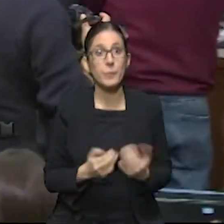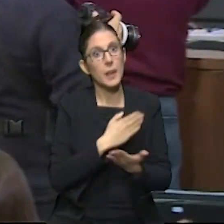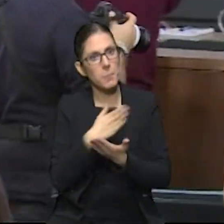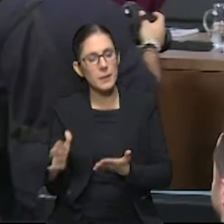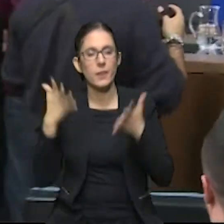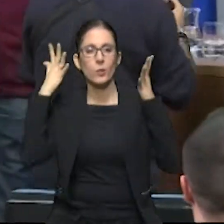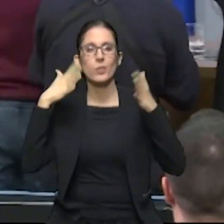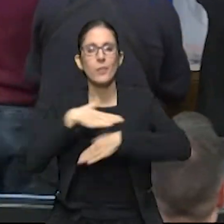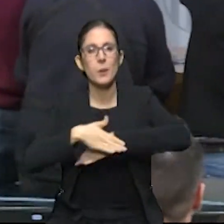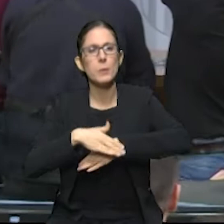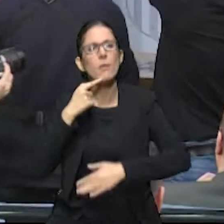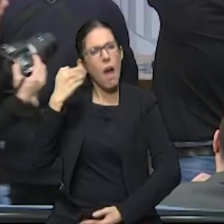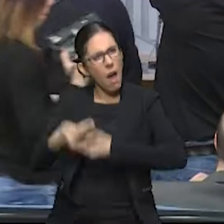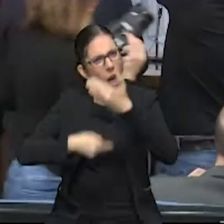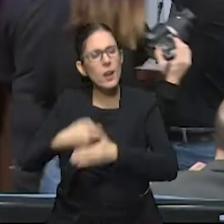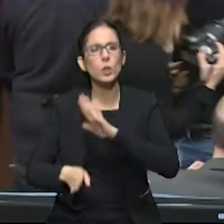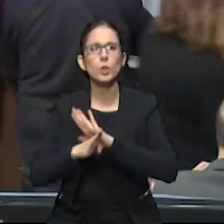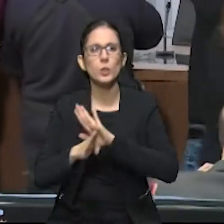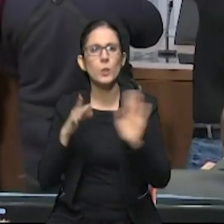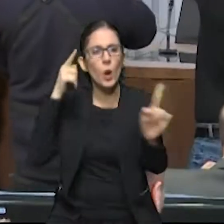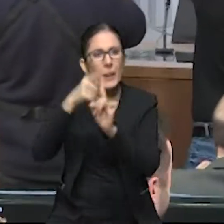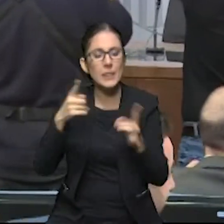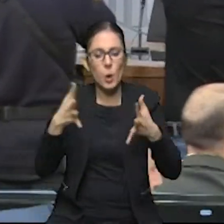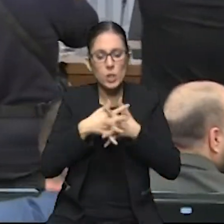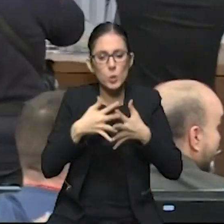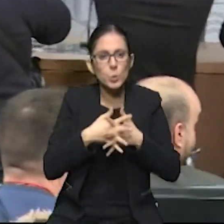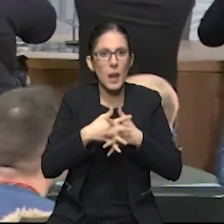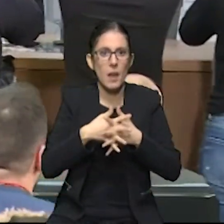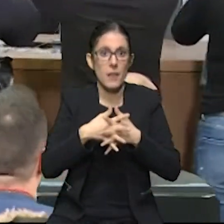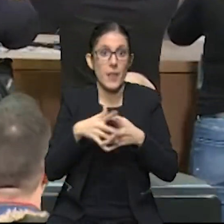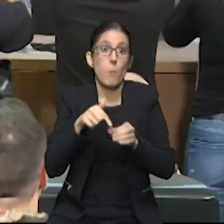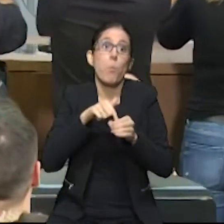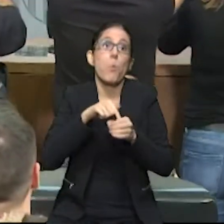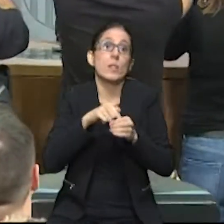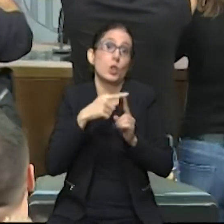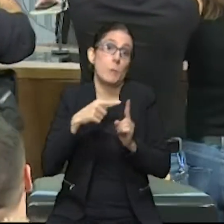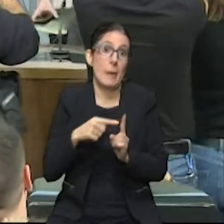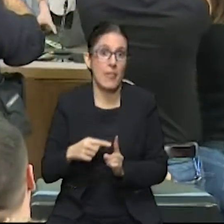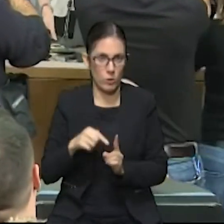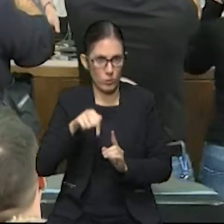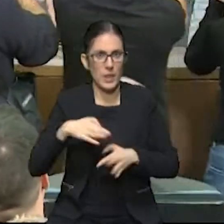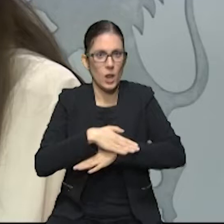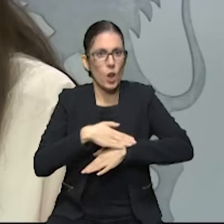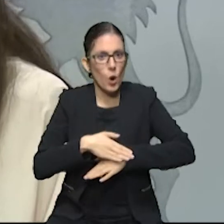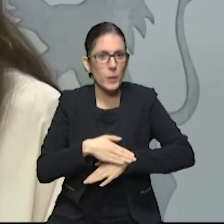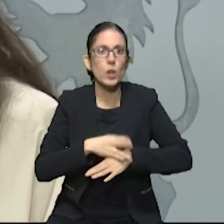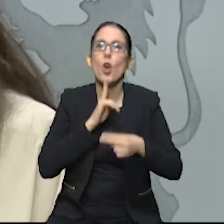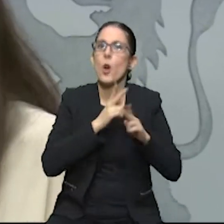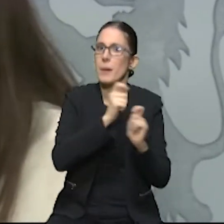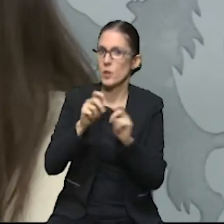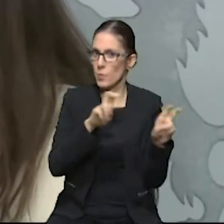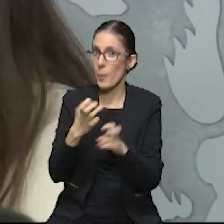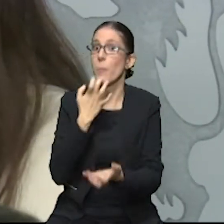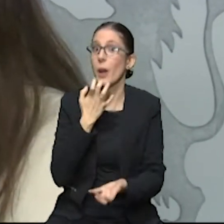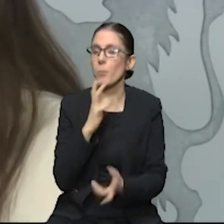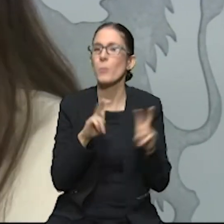ha seguido avanzando en la composición de la estructura de los puestos intermedios de este Ejecutivo con nombramientos como, por ejemplo, el de la nueva